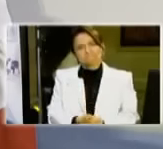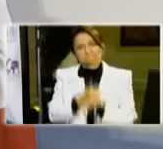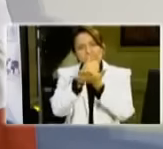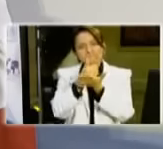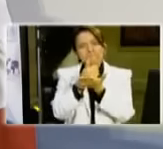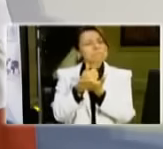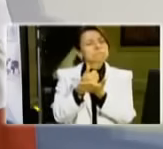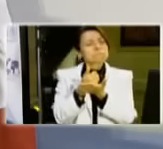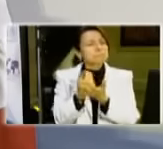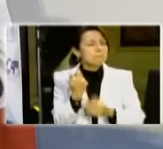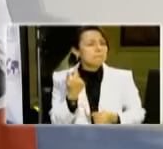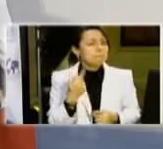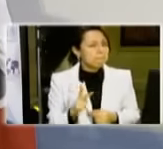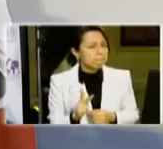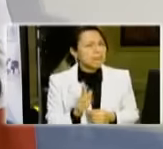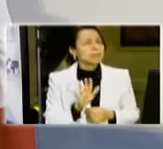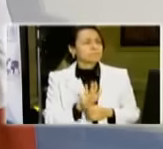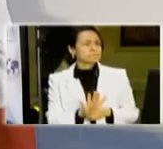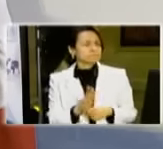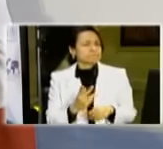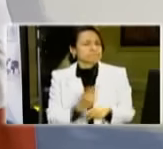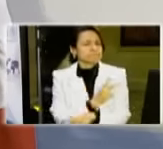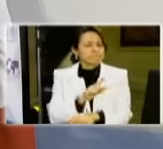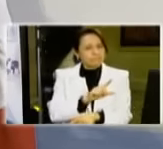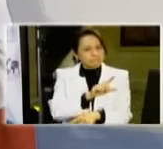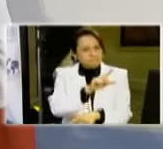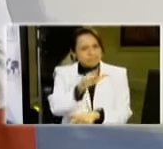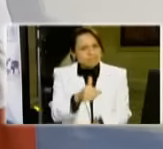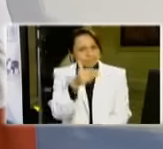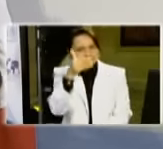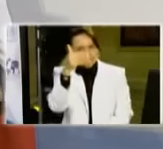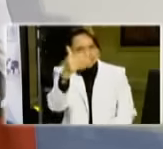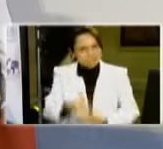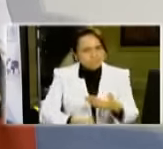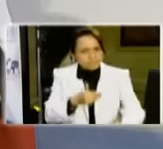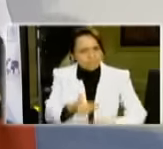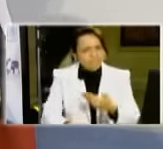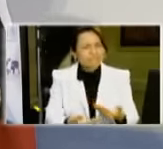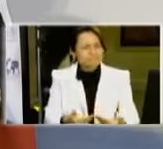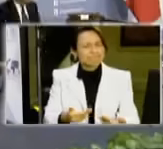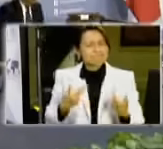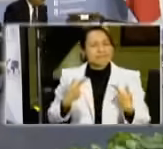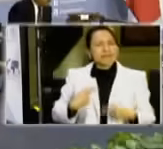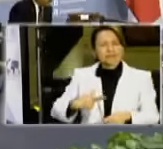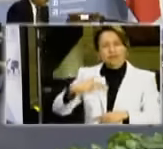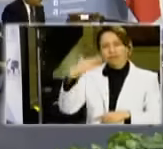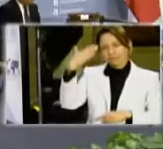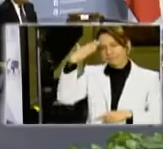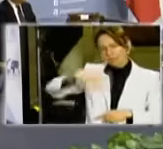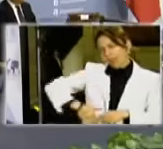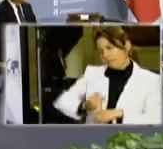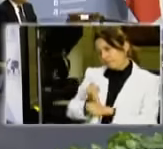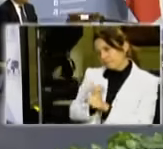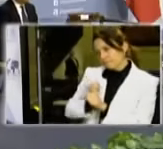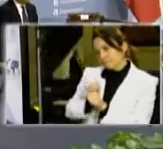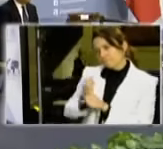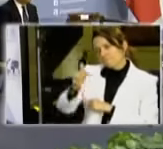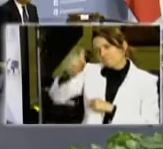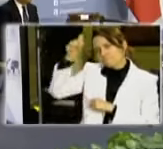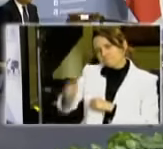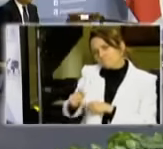la Guerra Fría también nos legó algo que muchos de sus analistas tardíos habían desdeñado. El